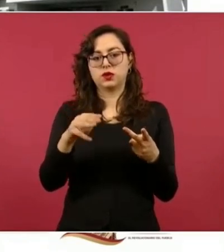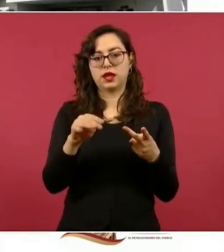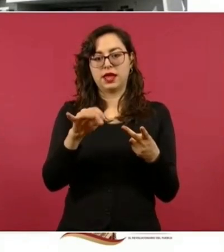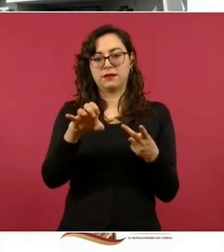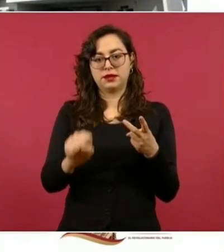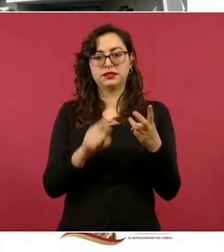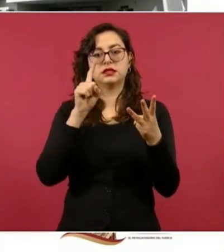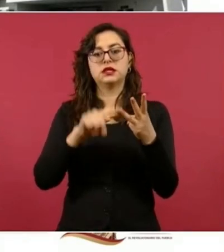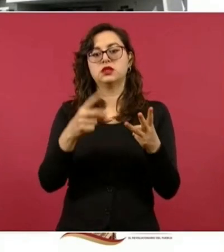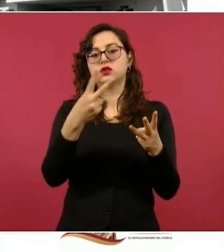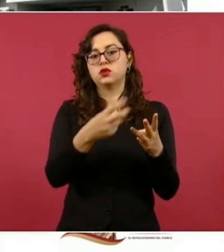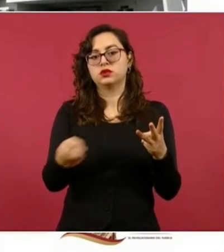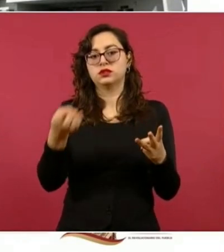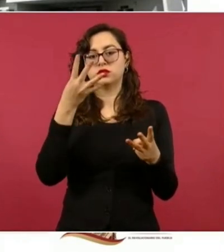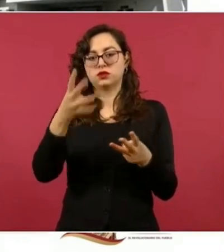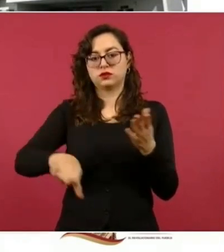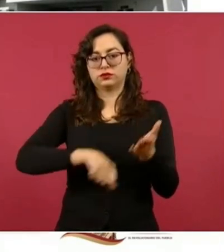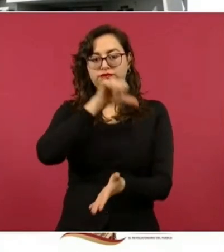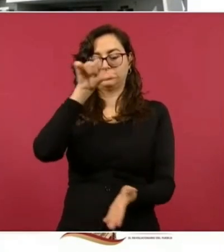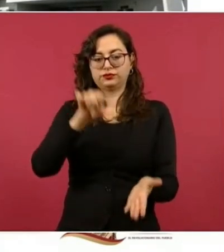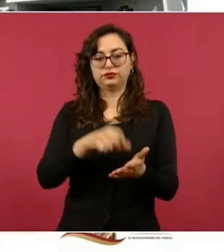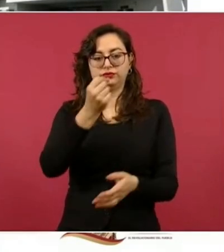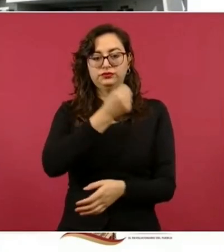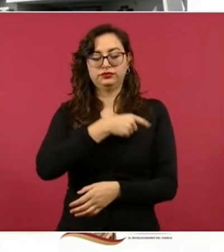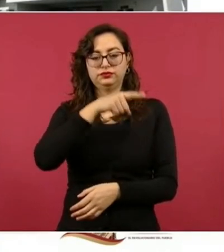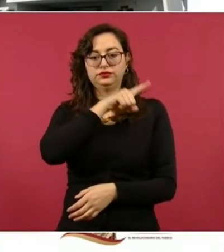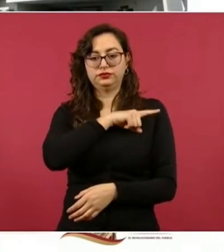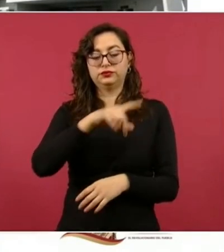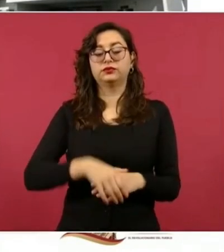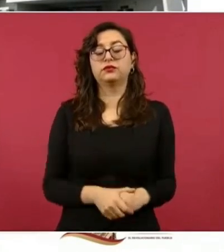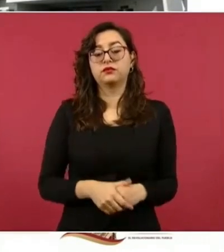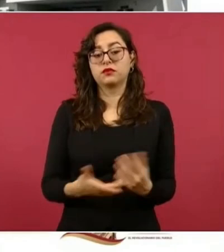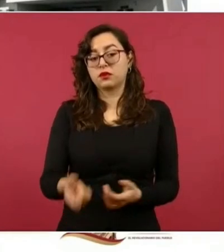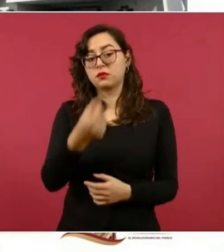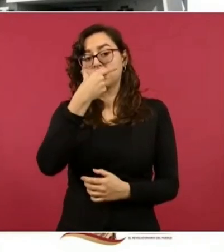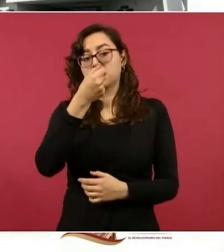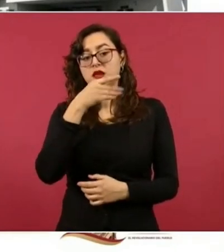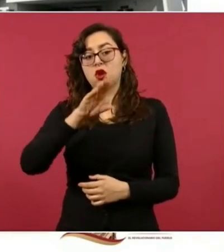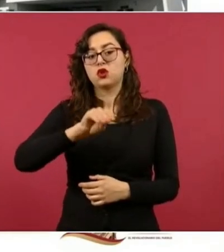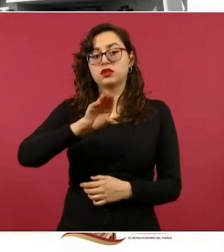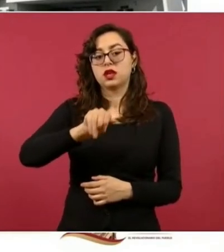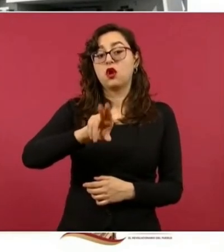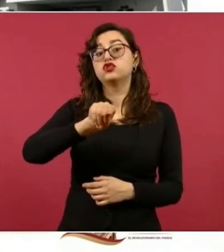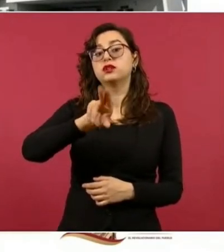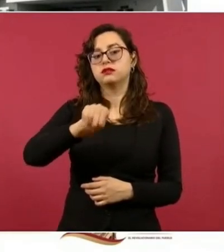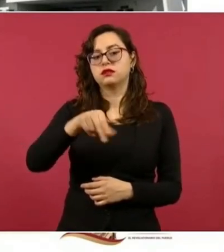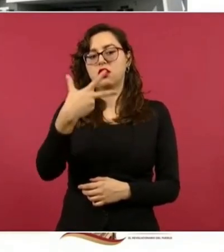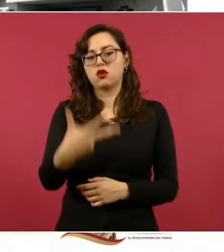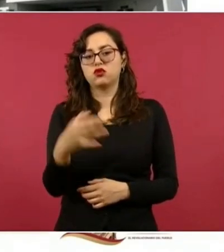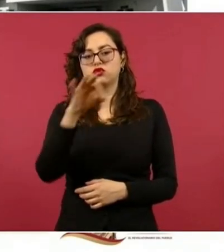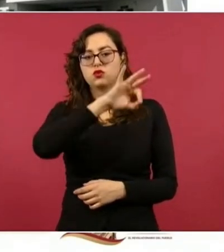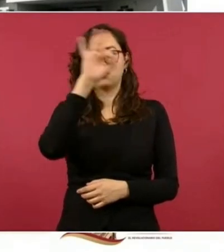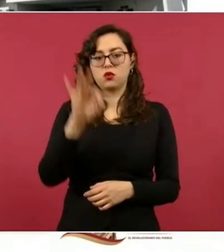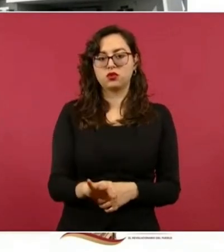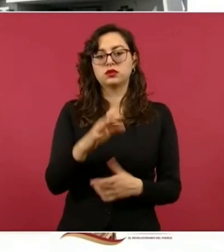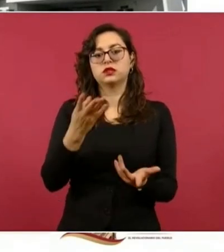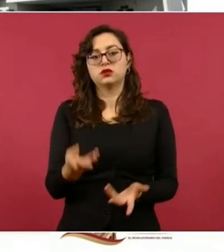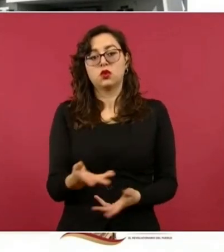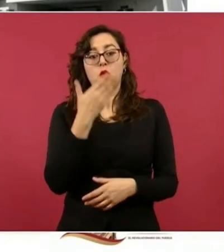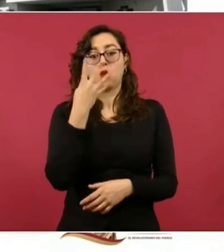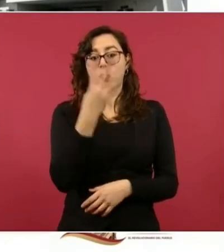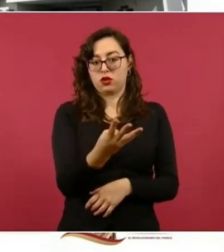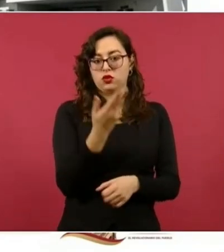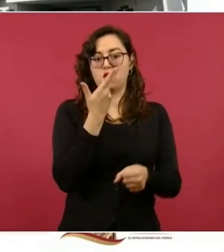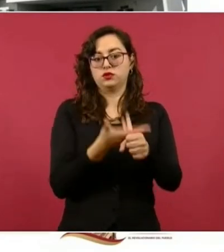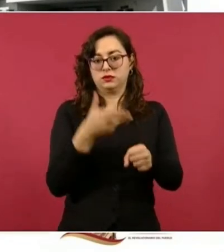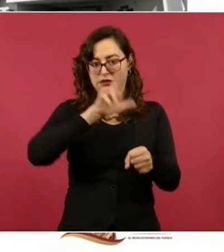El abasto de medicamentos reporta un 88% y se han realizado acciones de conservación en 4 de estos 9 hospitales. Además,